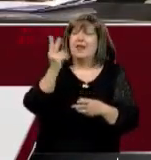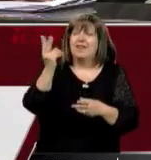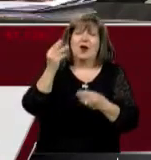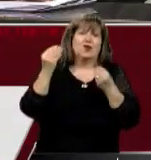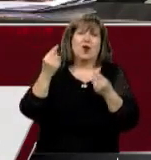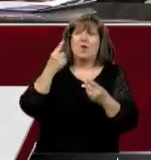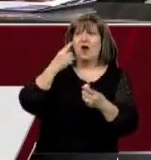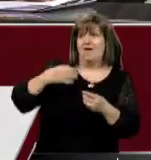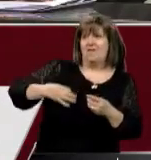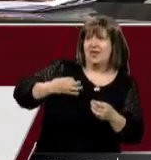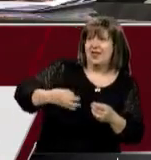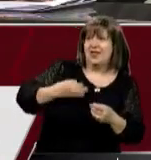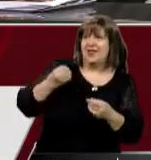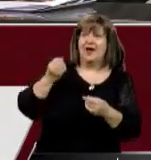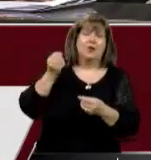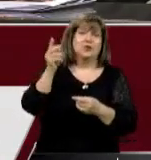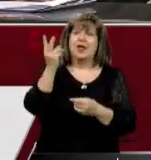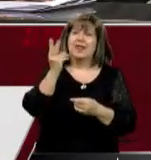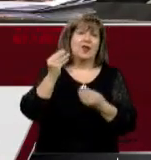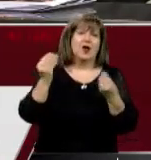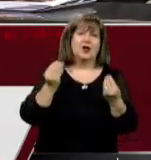el napolitano?